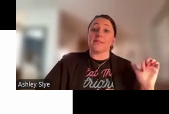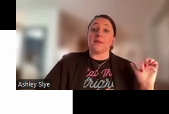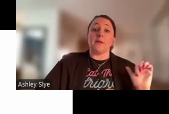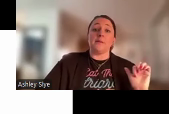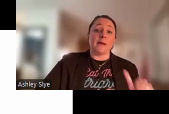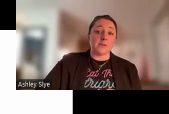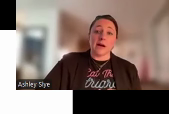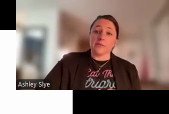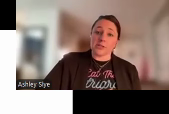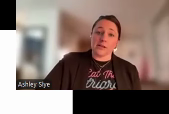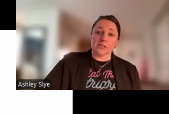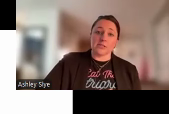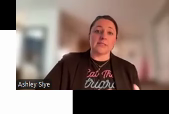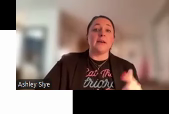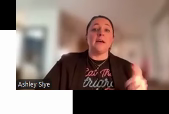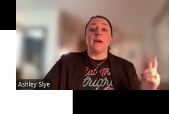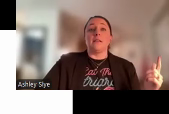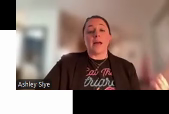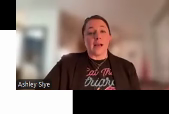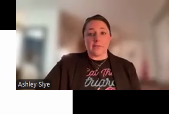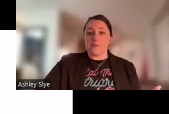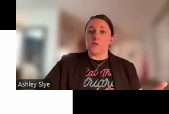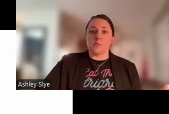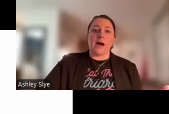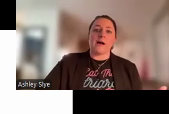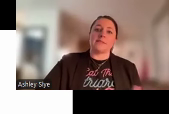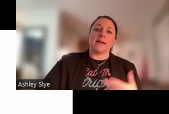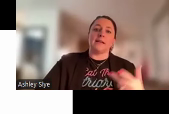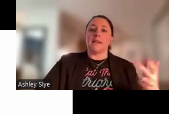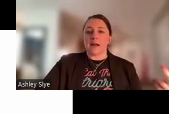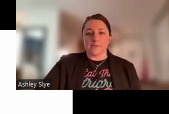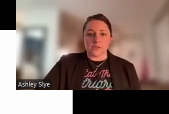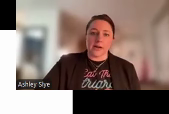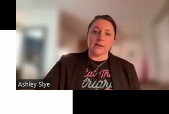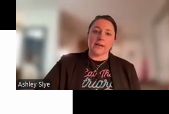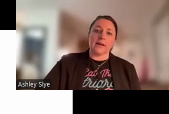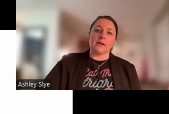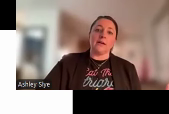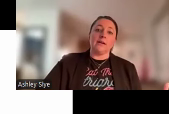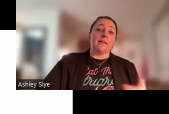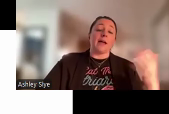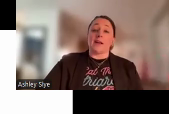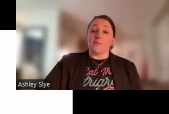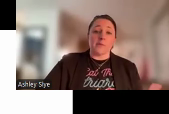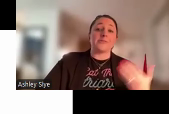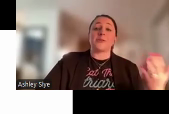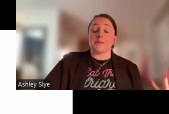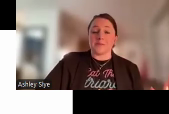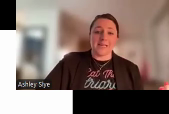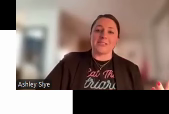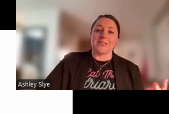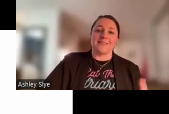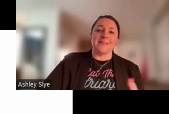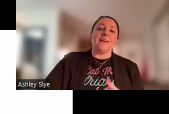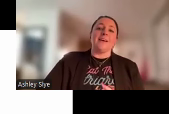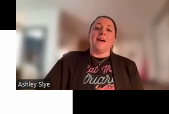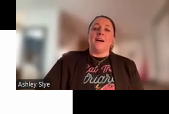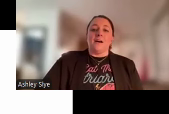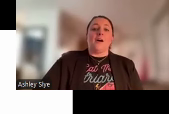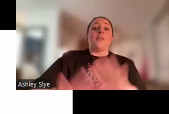se queden como personas económicamente atrapadas, dependientes una vez más de una pareja para recibir